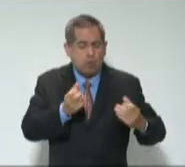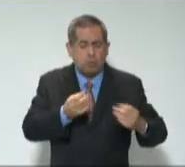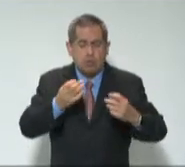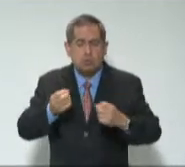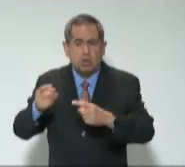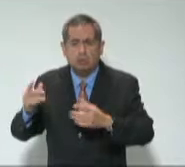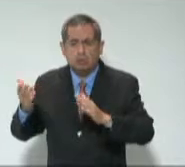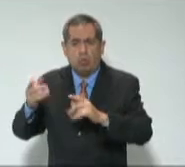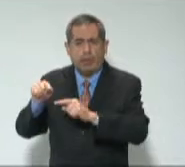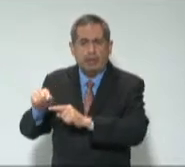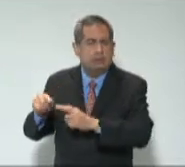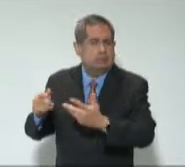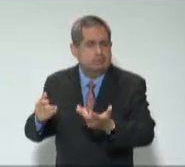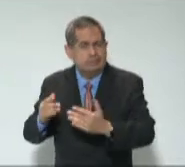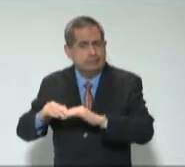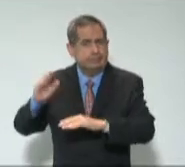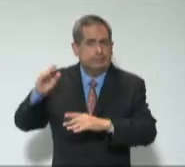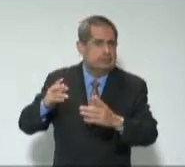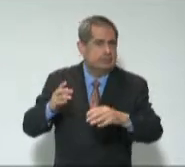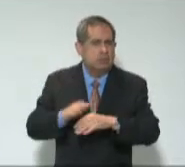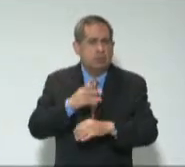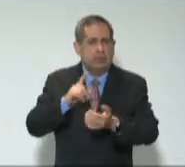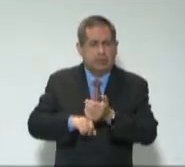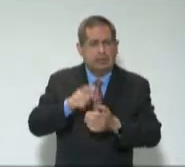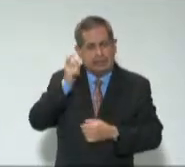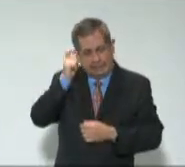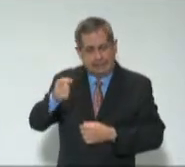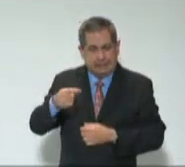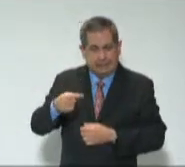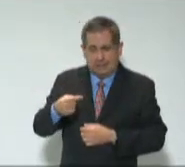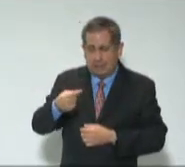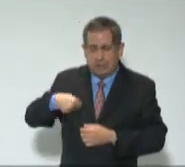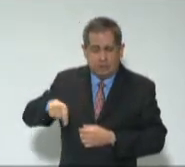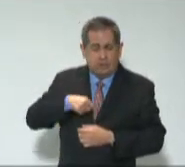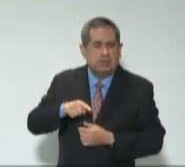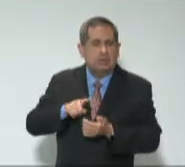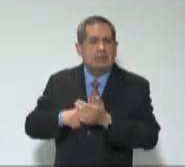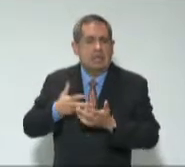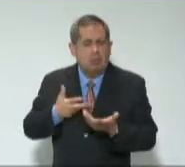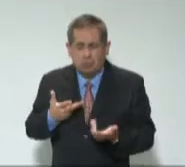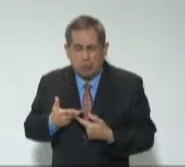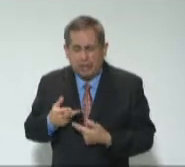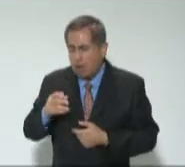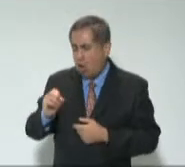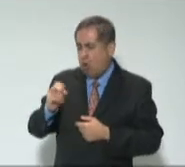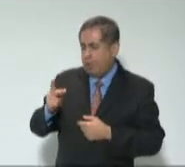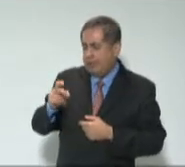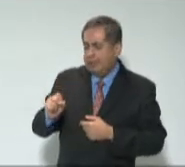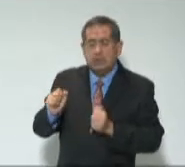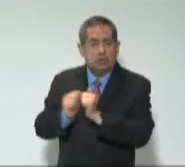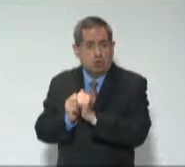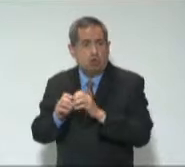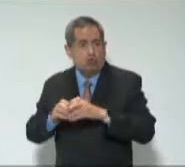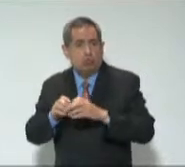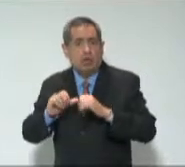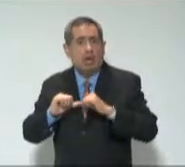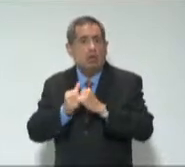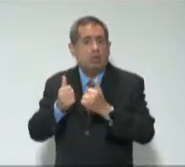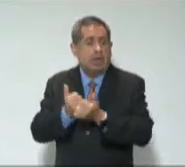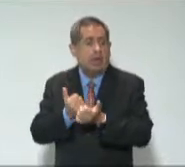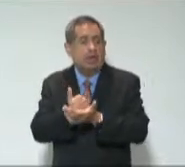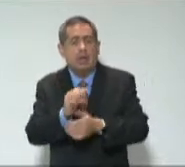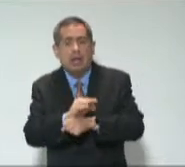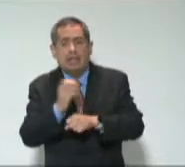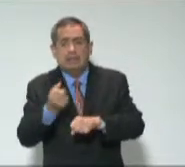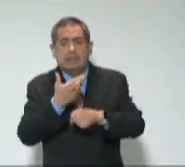Eh hablo en en la primera persona del plural porque también Ops está ayudando junto a otras organizaciones a la secretaría de salud